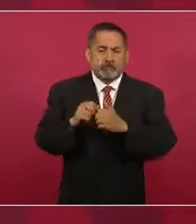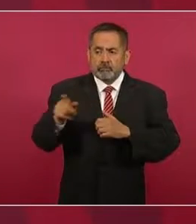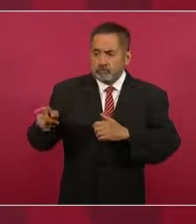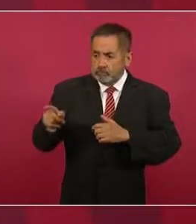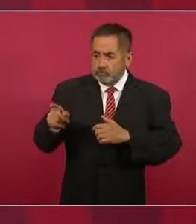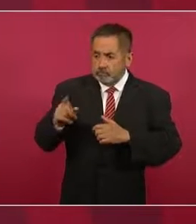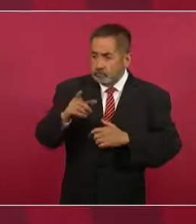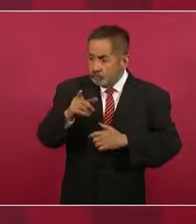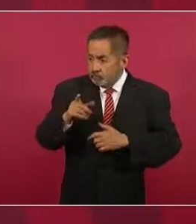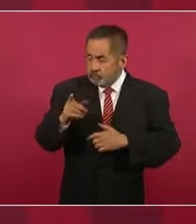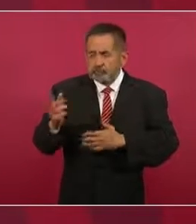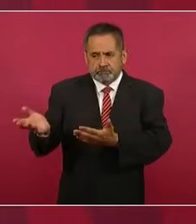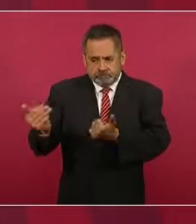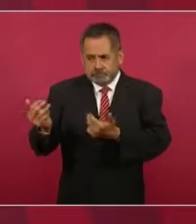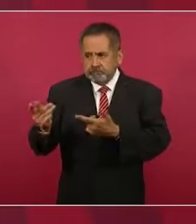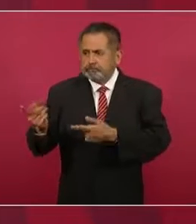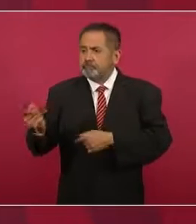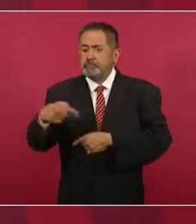contratar médicos